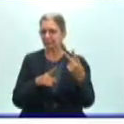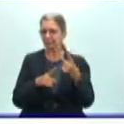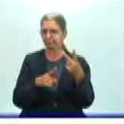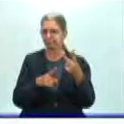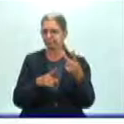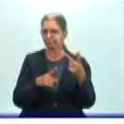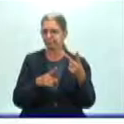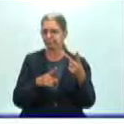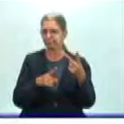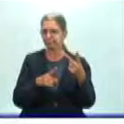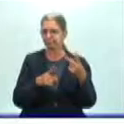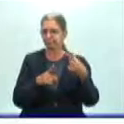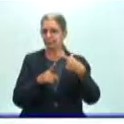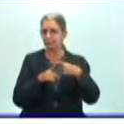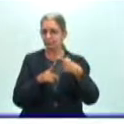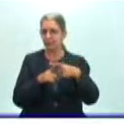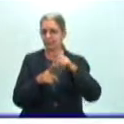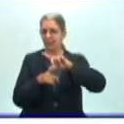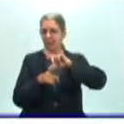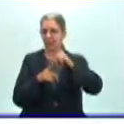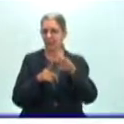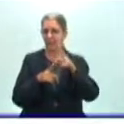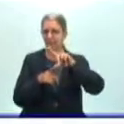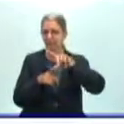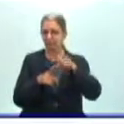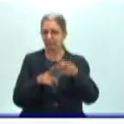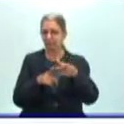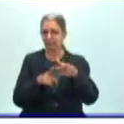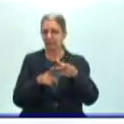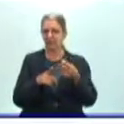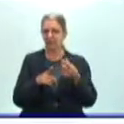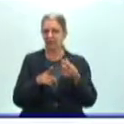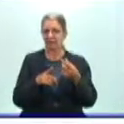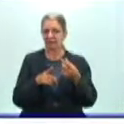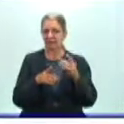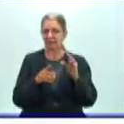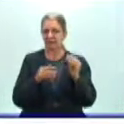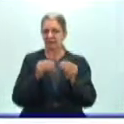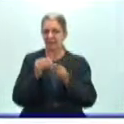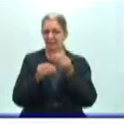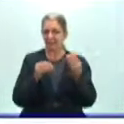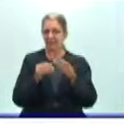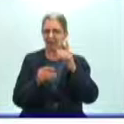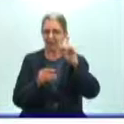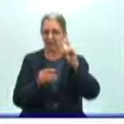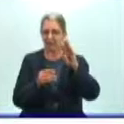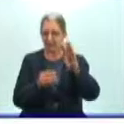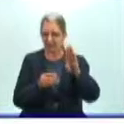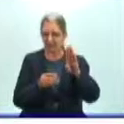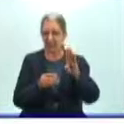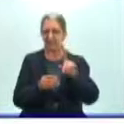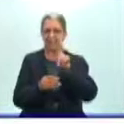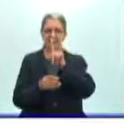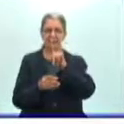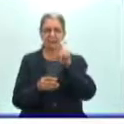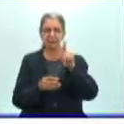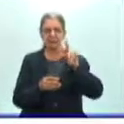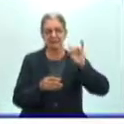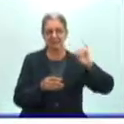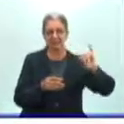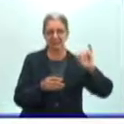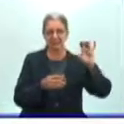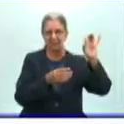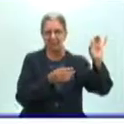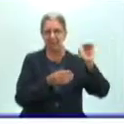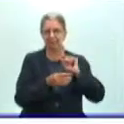justificamos por suma de arcos, sustituimos el valor del arco DB, que es 116 grados,